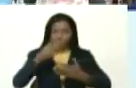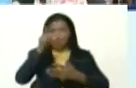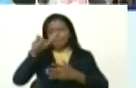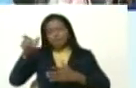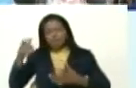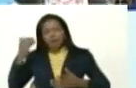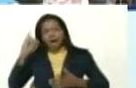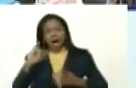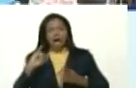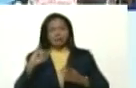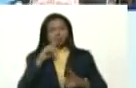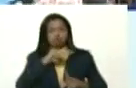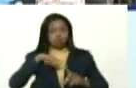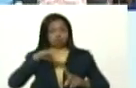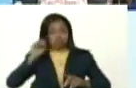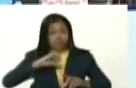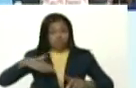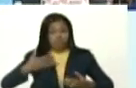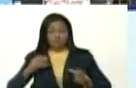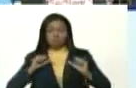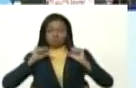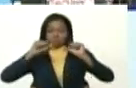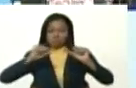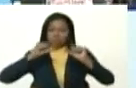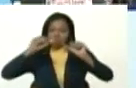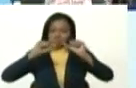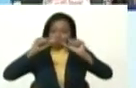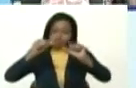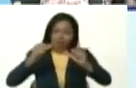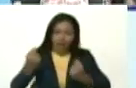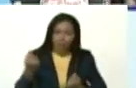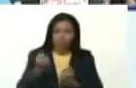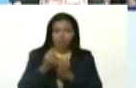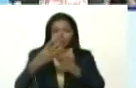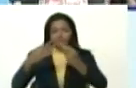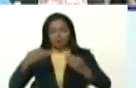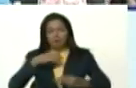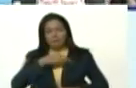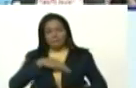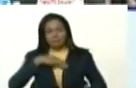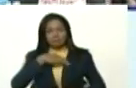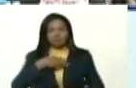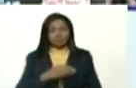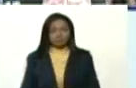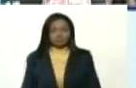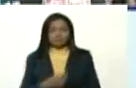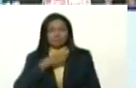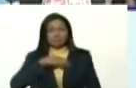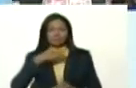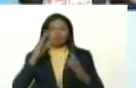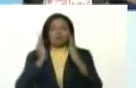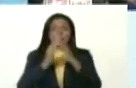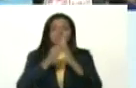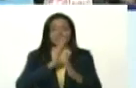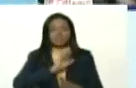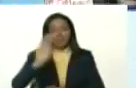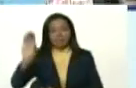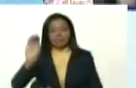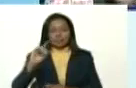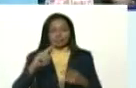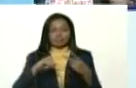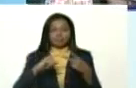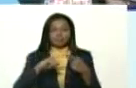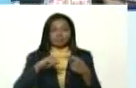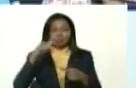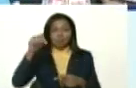podemos avanzar como nunca antes en optimizar todas las misiones. La gran misión Hogares de la Patria, a